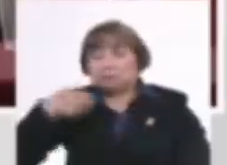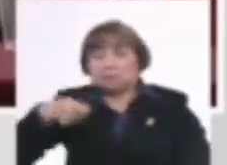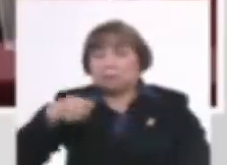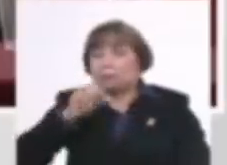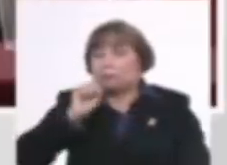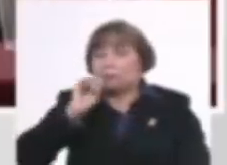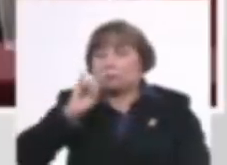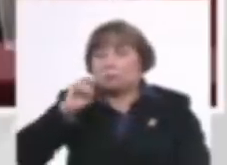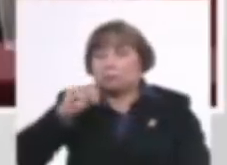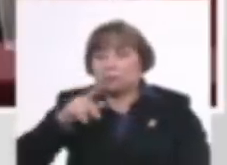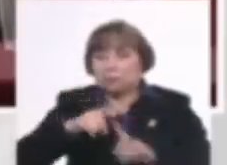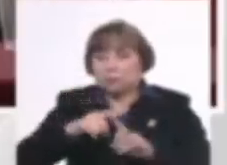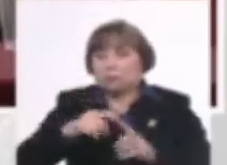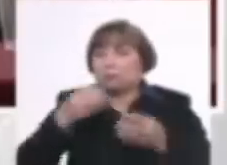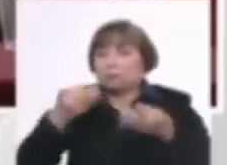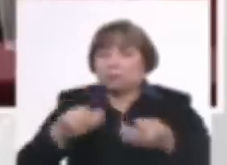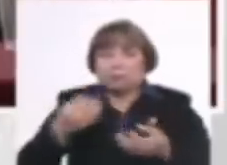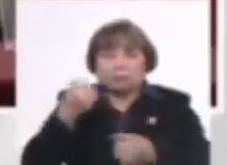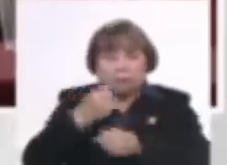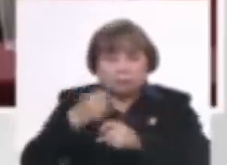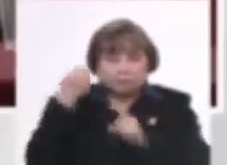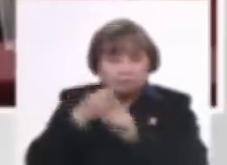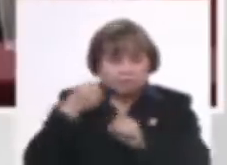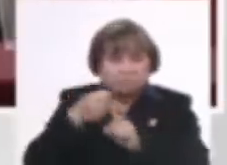la SUNAT, que realmente prácticamente la está